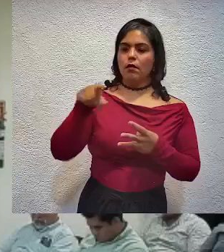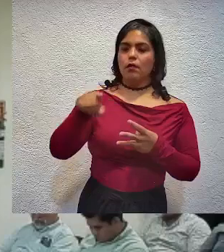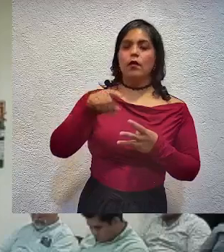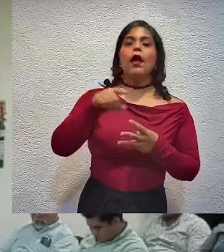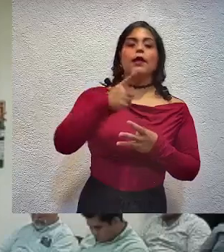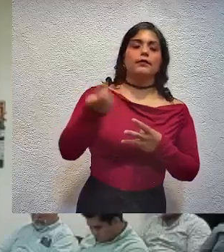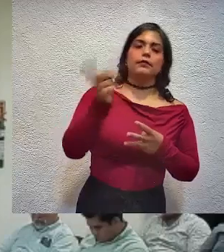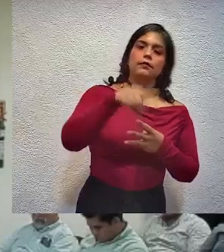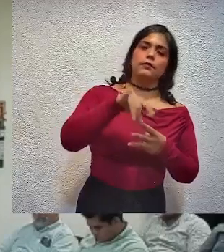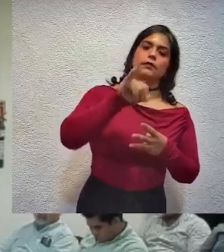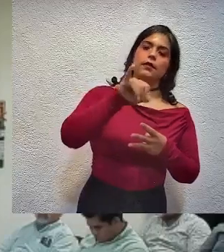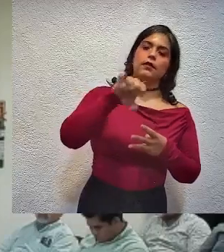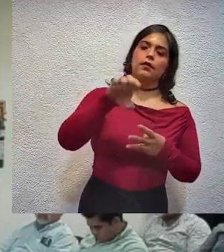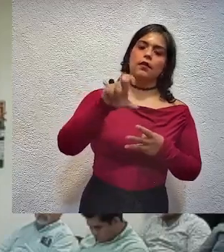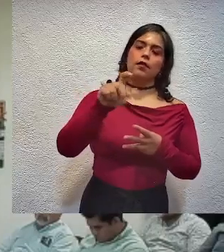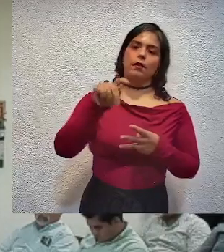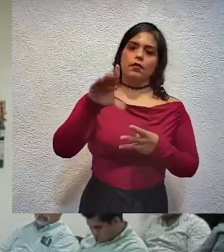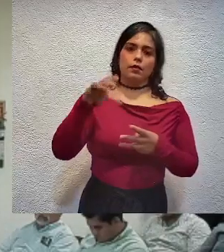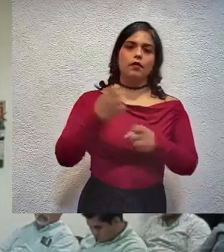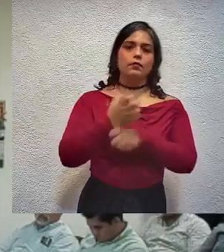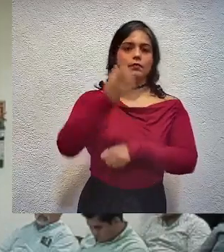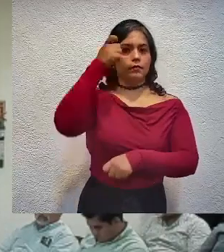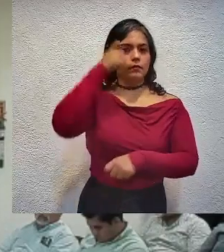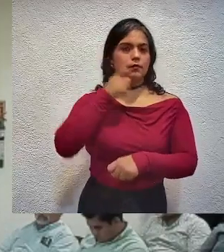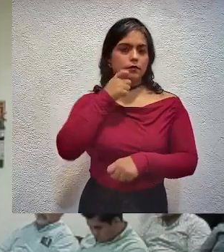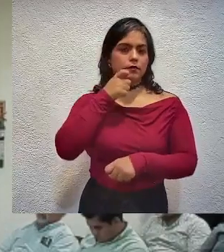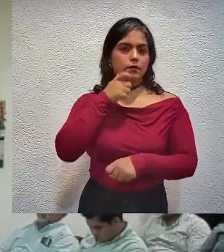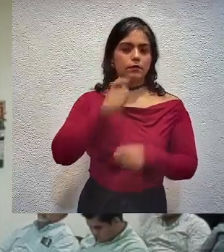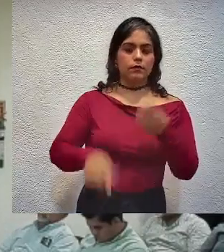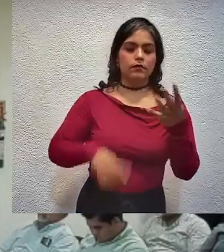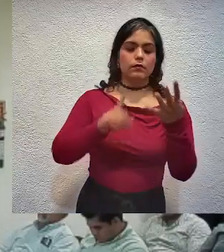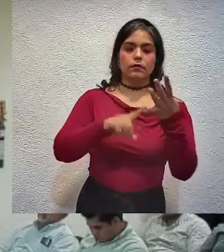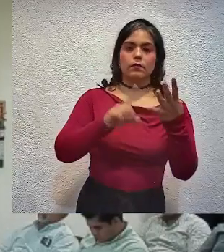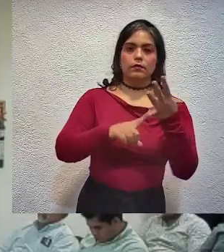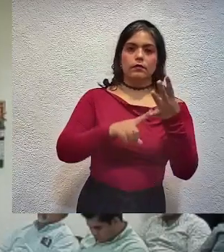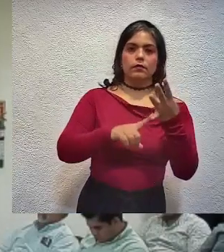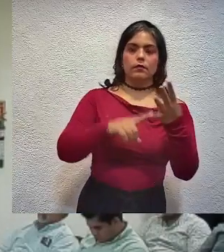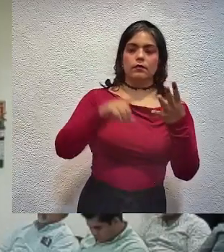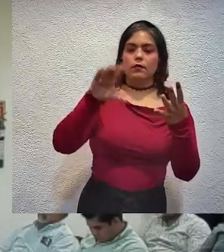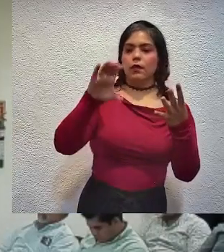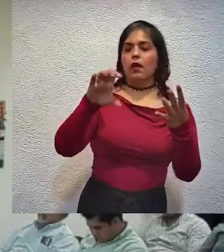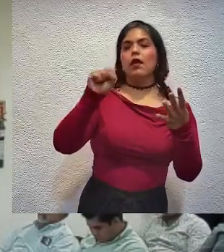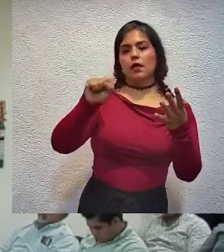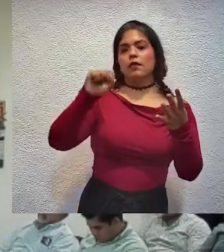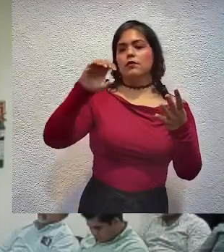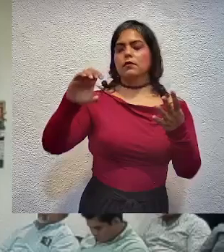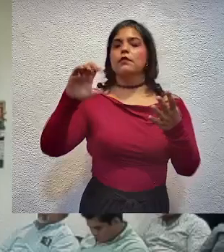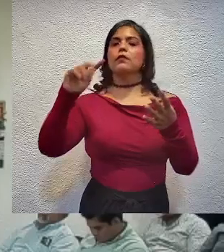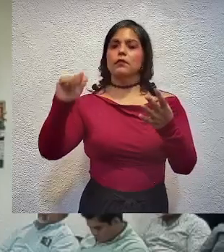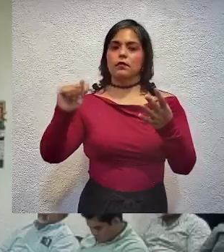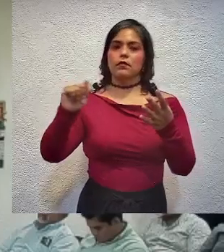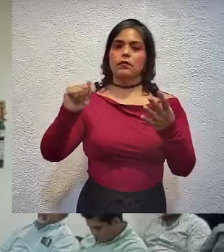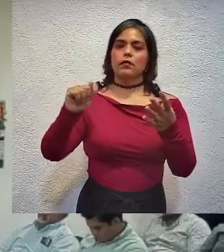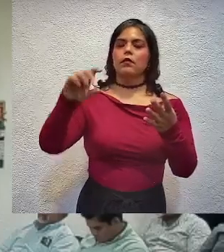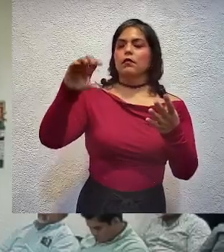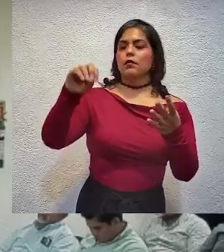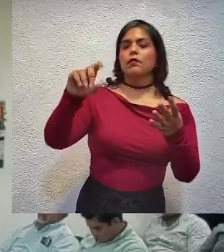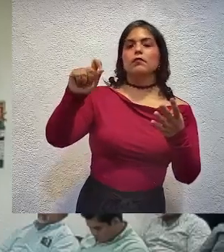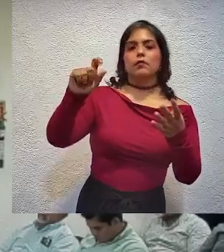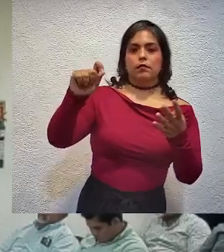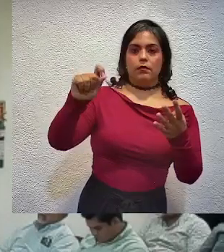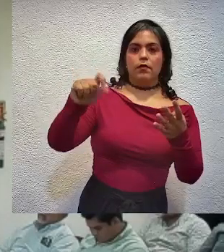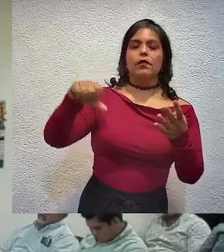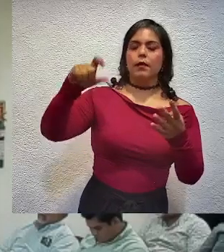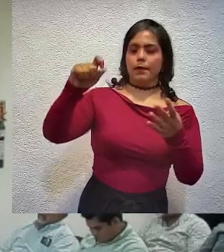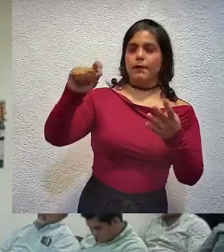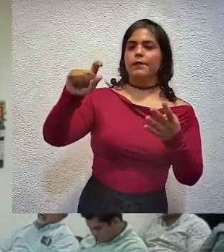y de Participación Ciudadana del Estado de Guerrero. Y el último asunto es el SCT número 020 de este